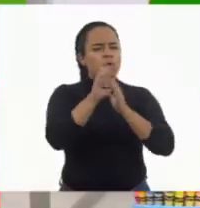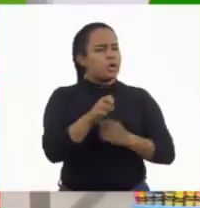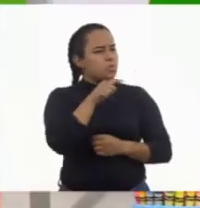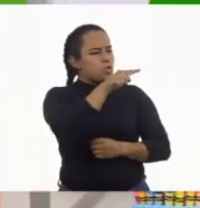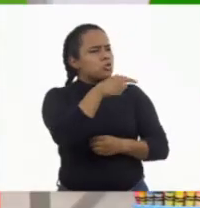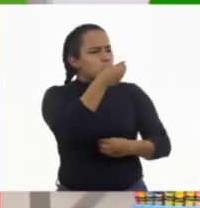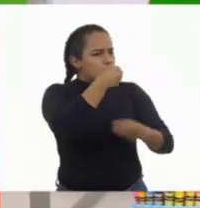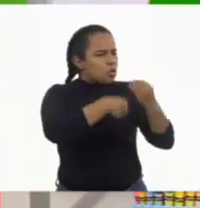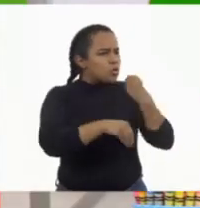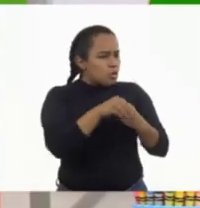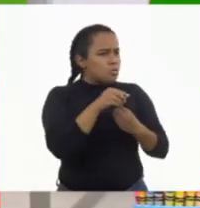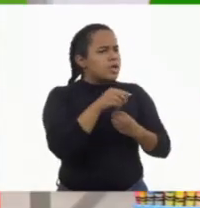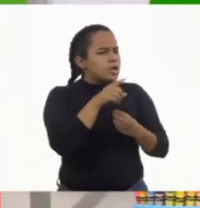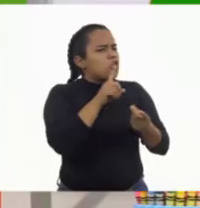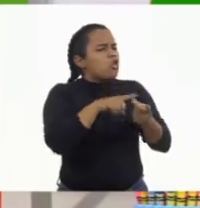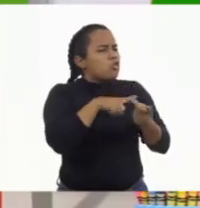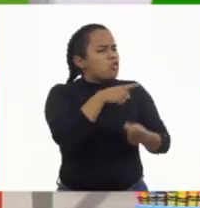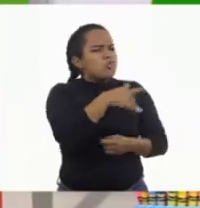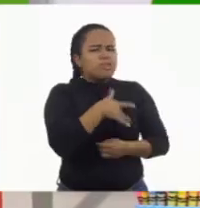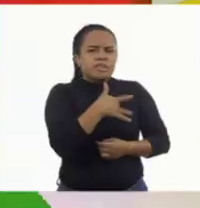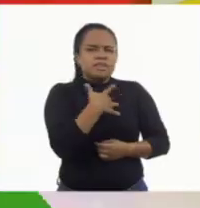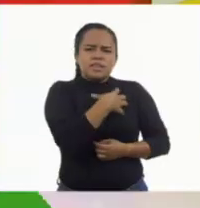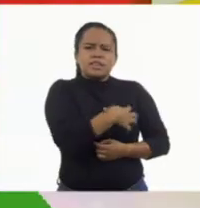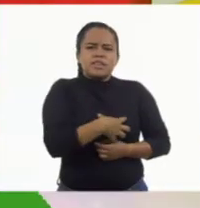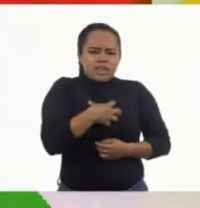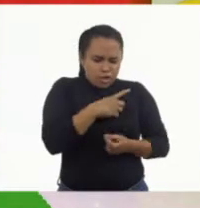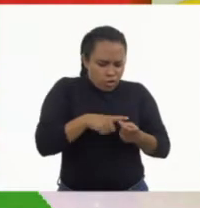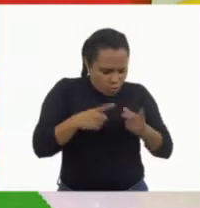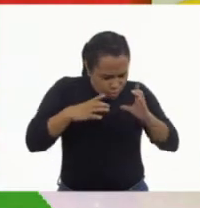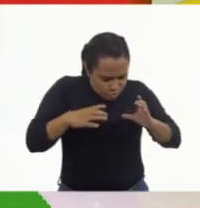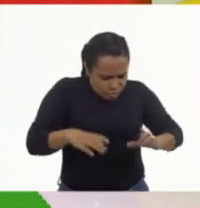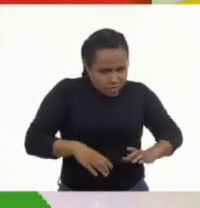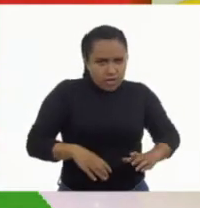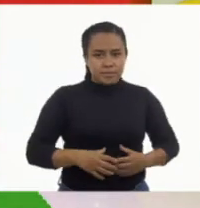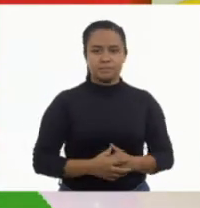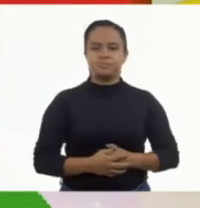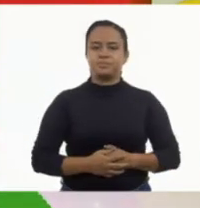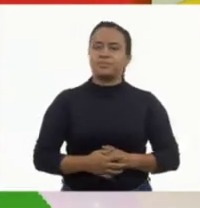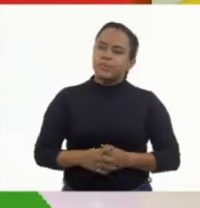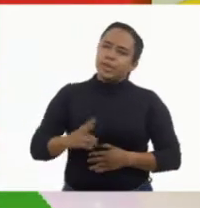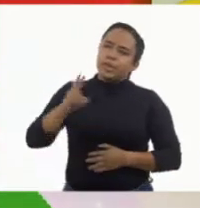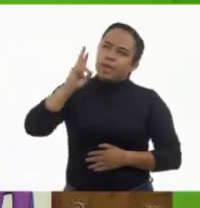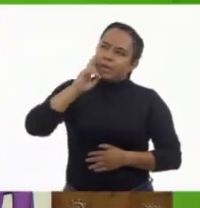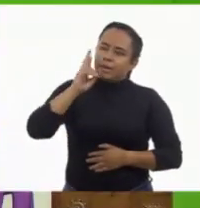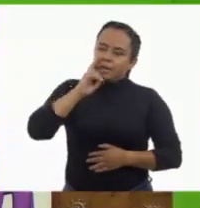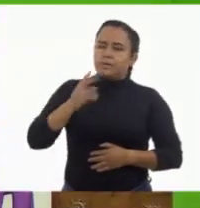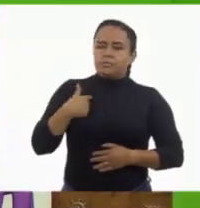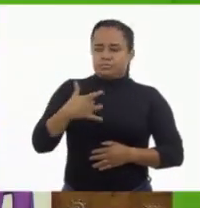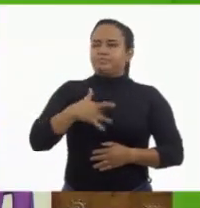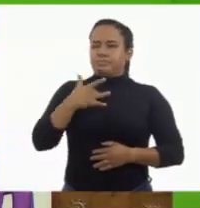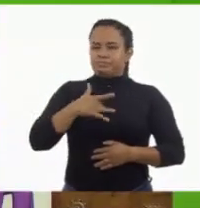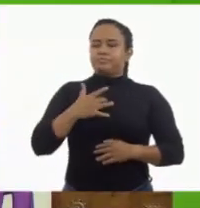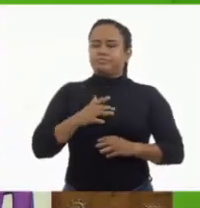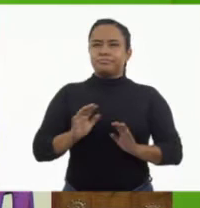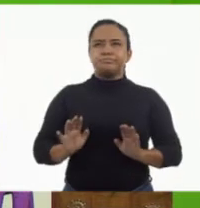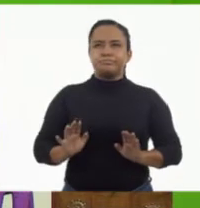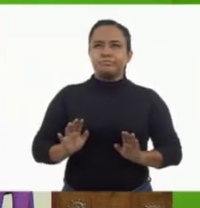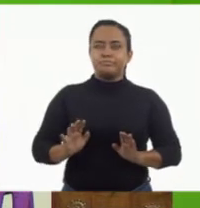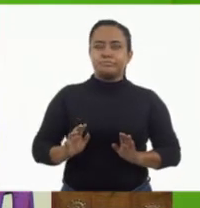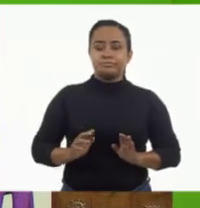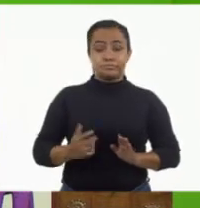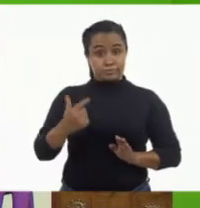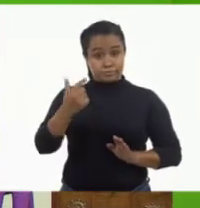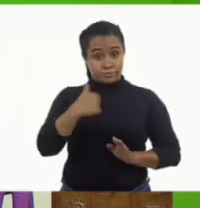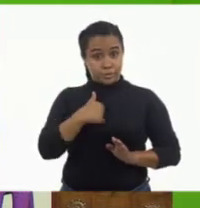comes, ¿en dónde sientes la alegría? A ver, déjame sentirlo. Para